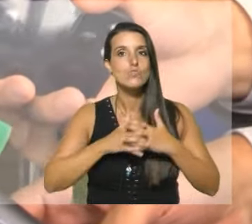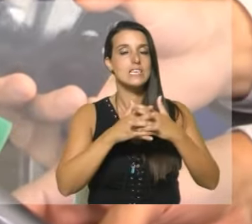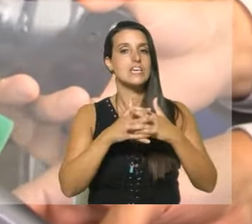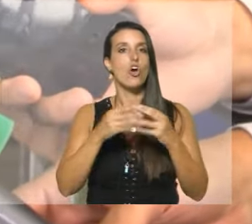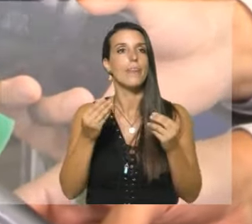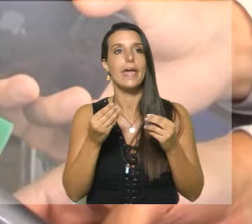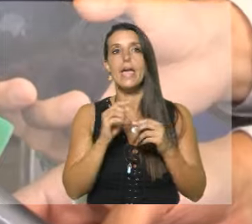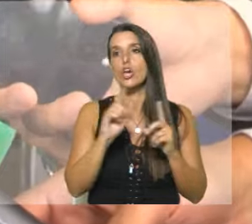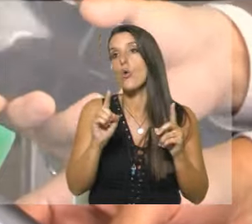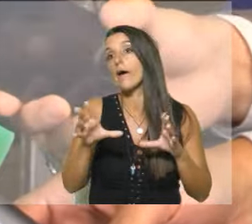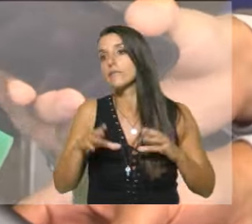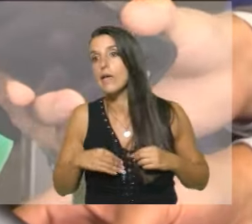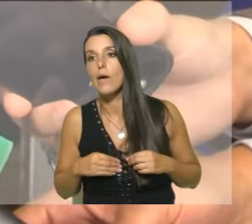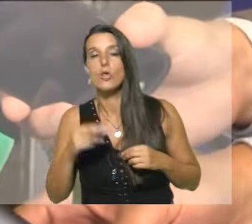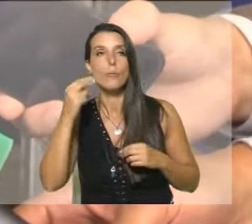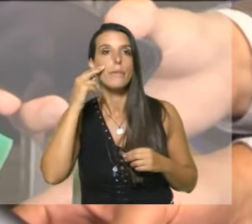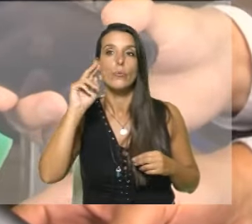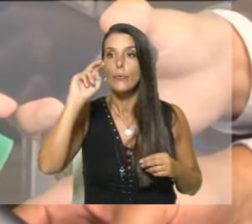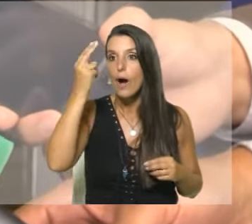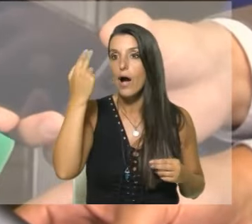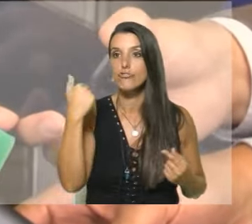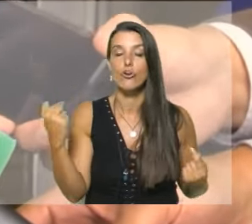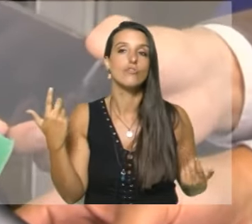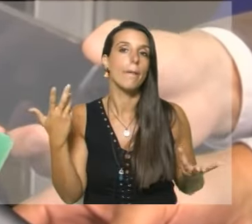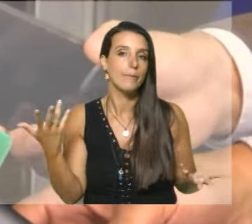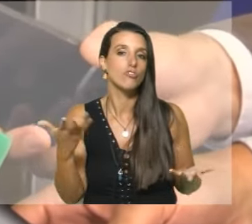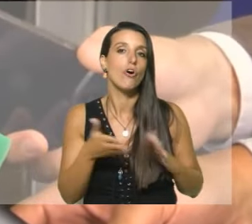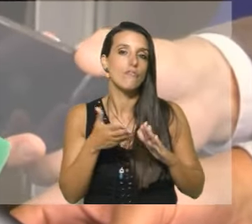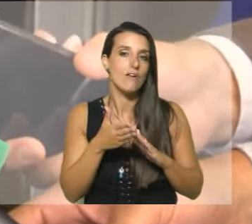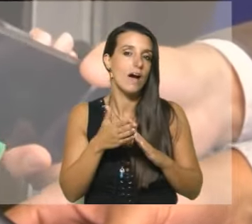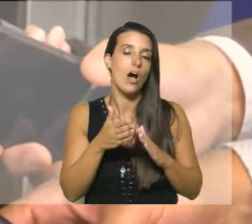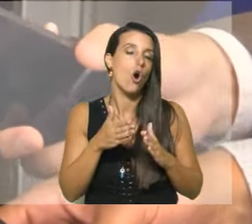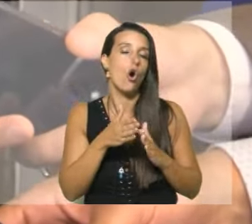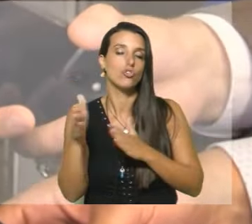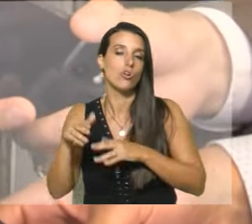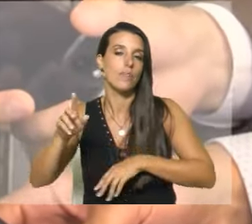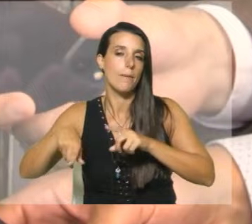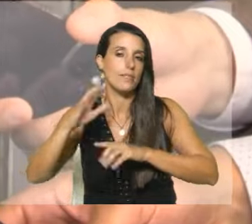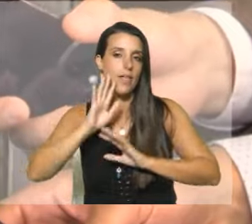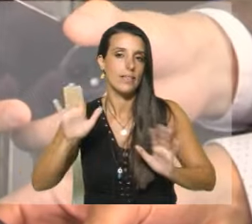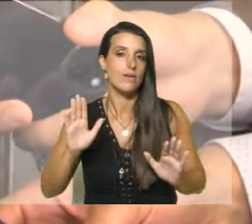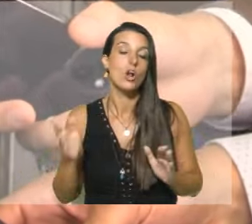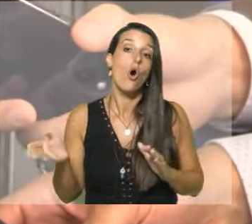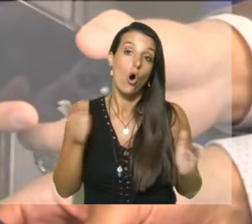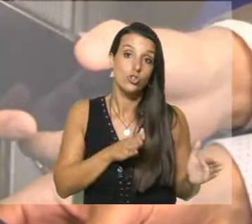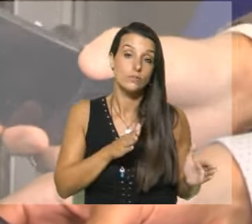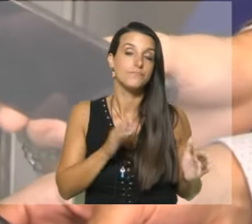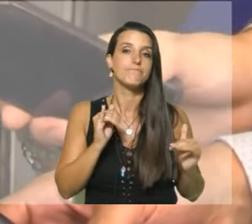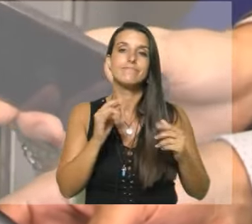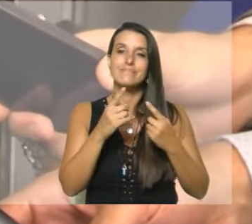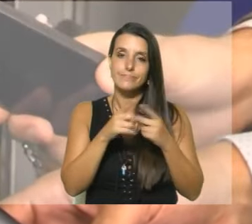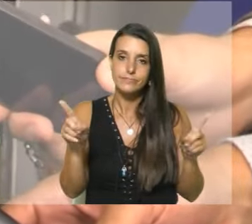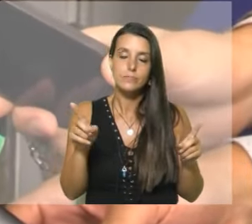de visas o problemas con uruguayos. Eso está marchando por otro carril, no tiene que ver con esto. Lo otro son cosas